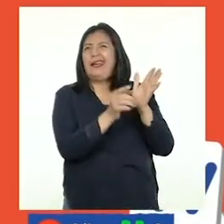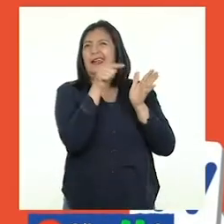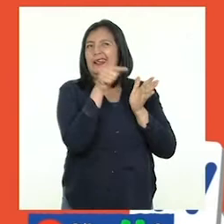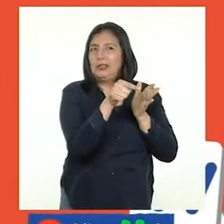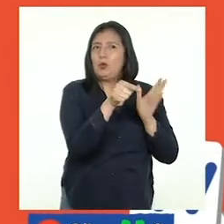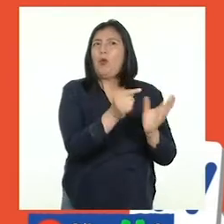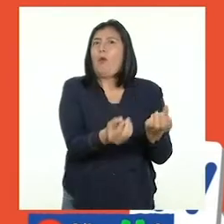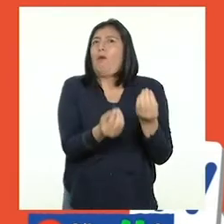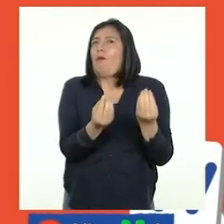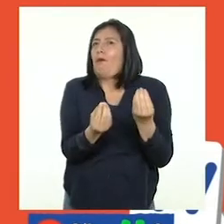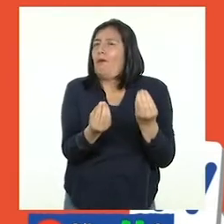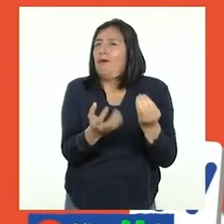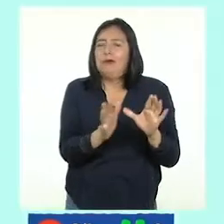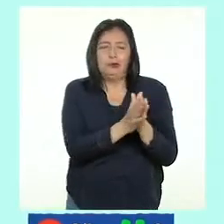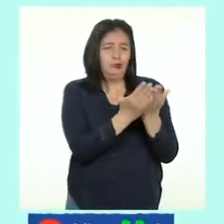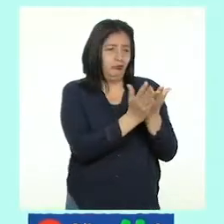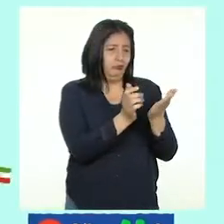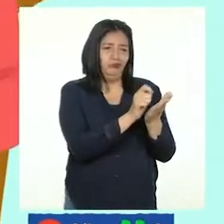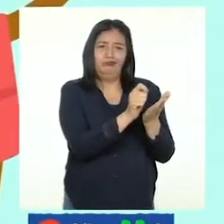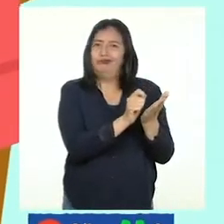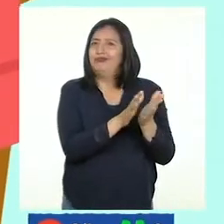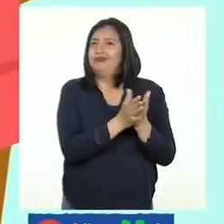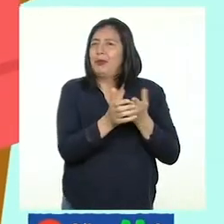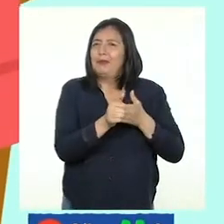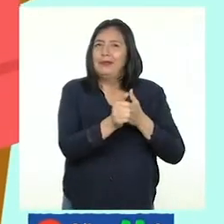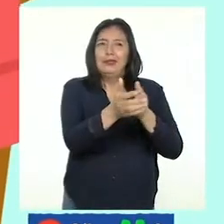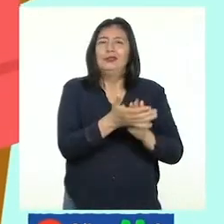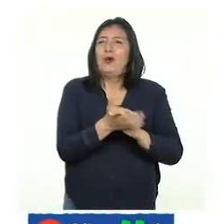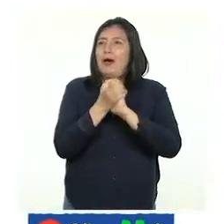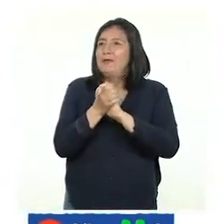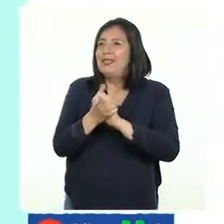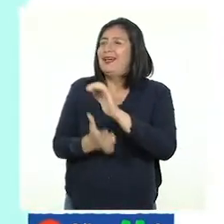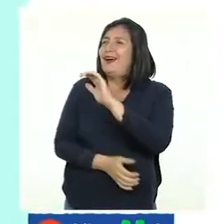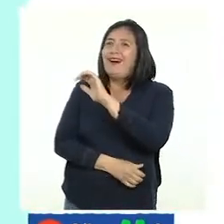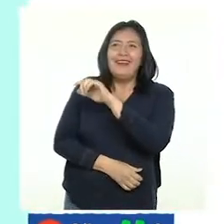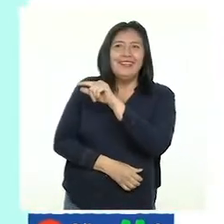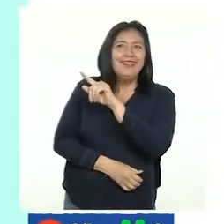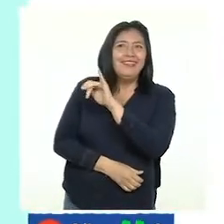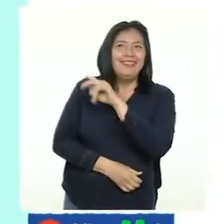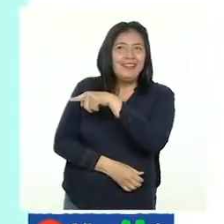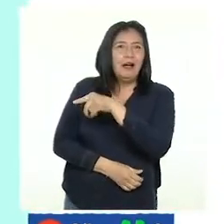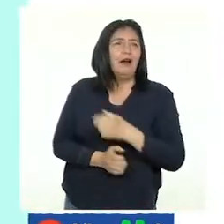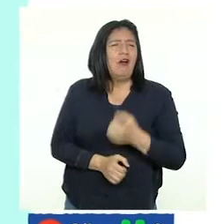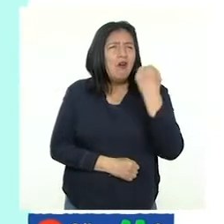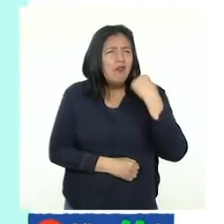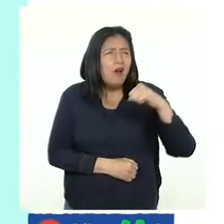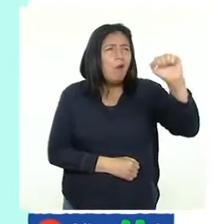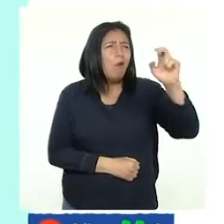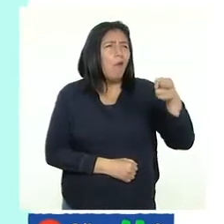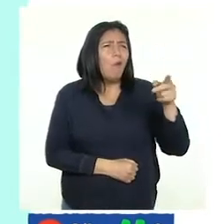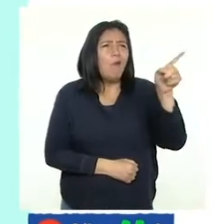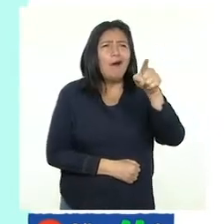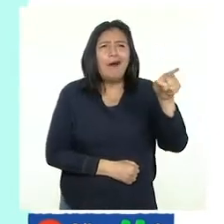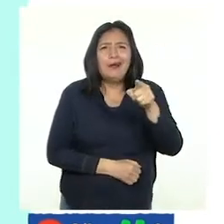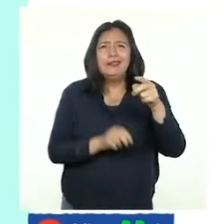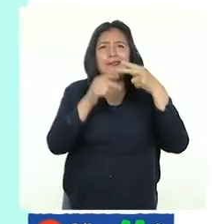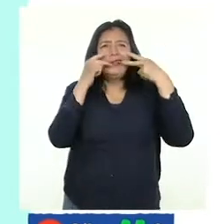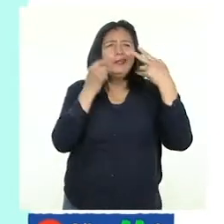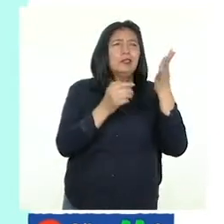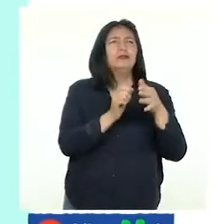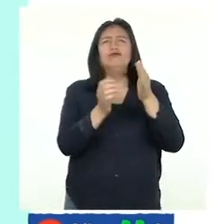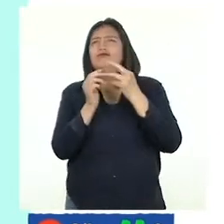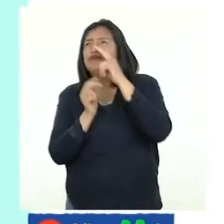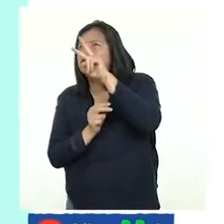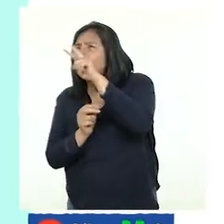cómo realizó su guía de viaje para su amiga de Guinea Ecuatorial. Él viajó a Huaraz e Iquitos para anotar todo